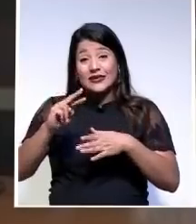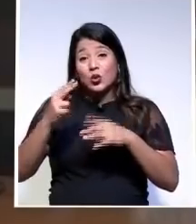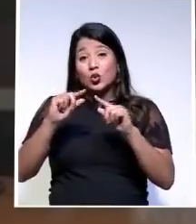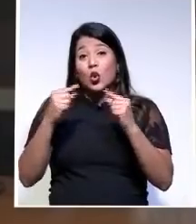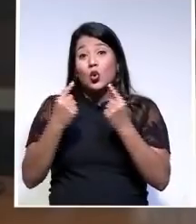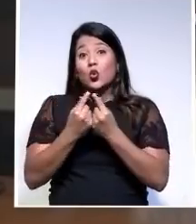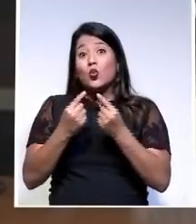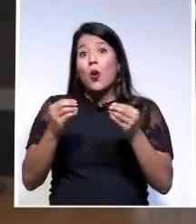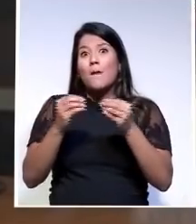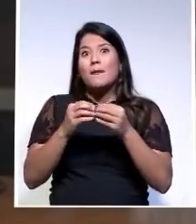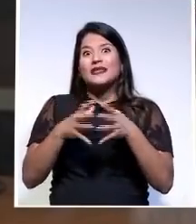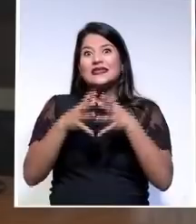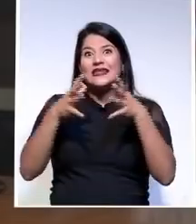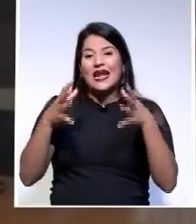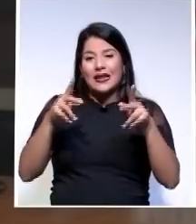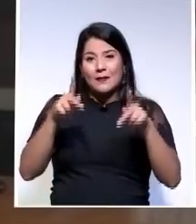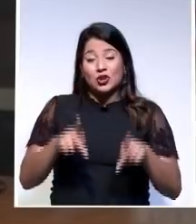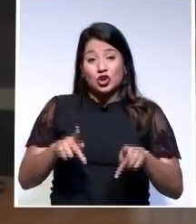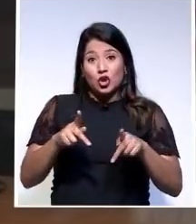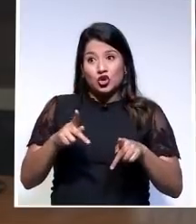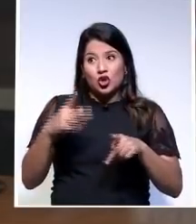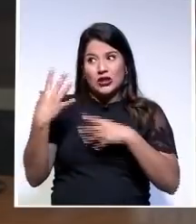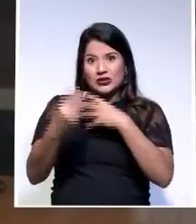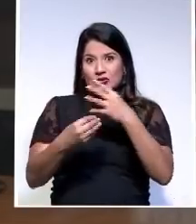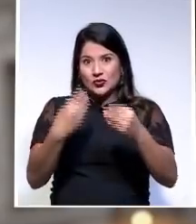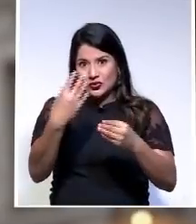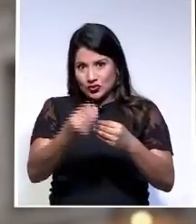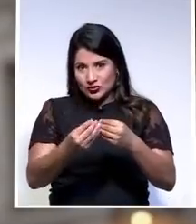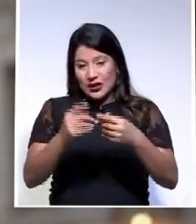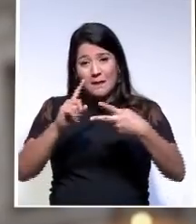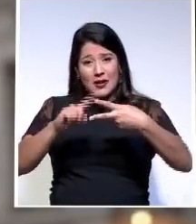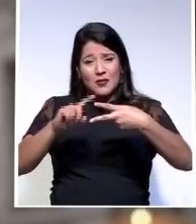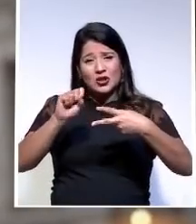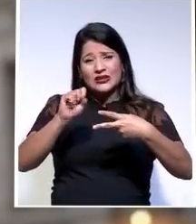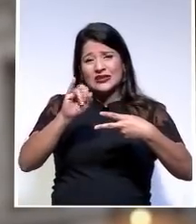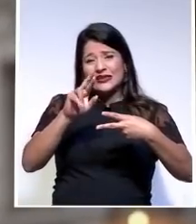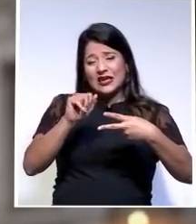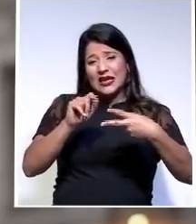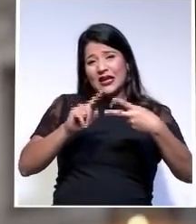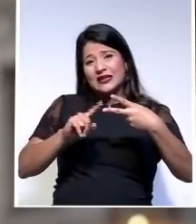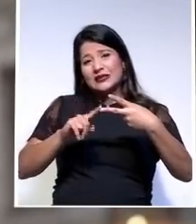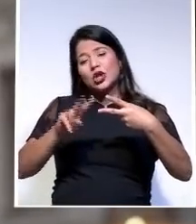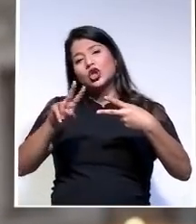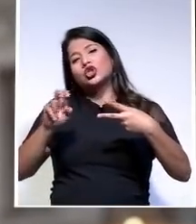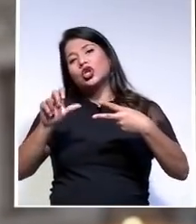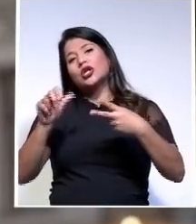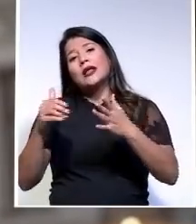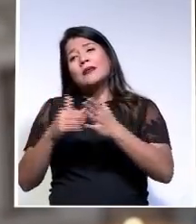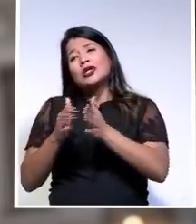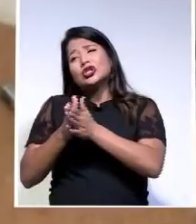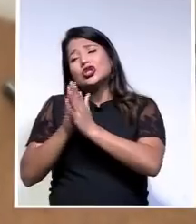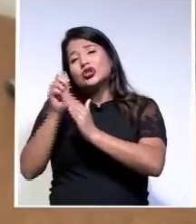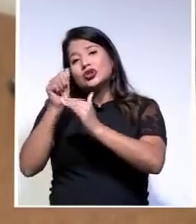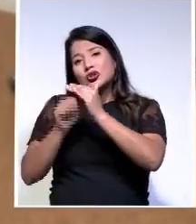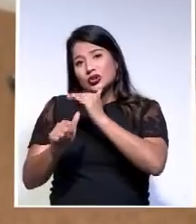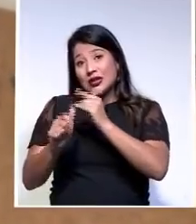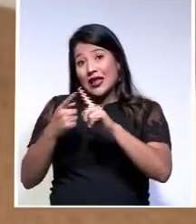más numeroso de migrantes en Alemania detrás de los sirios, con unas 210.000 demandas de asilo presentadas